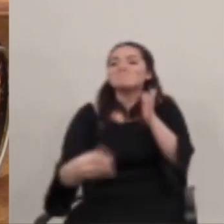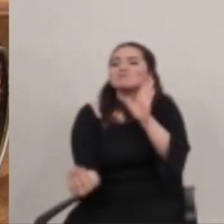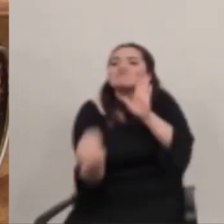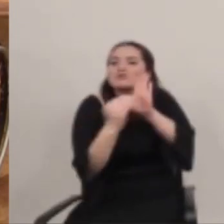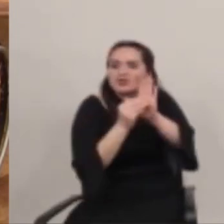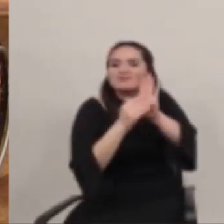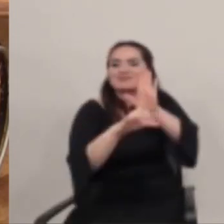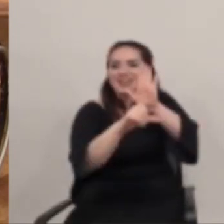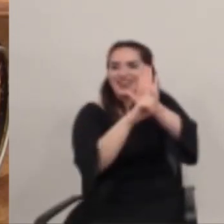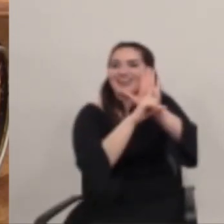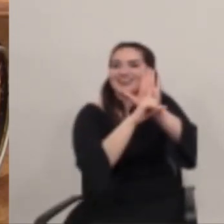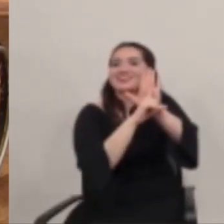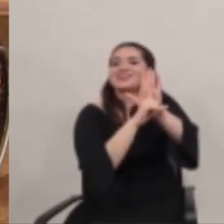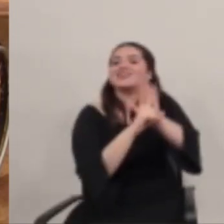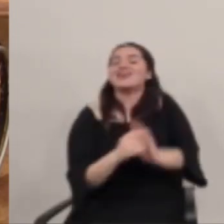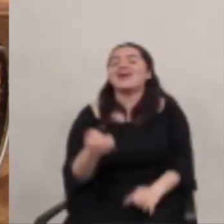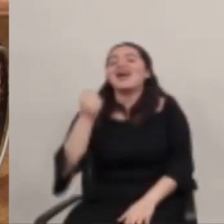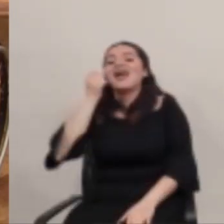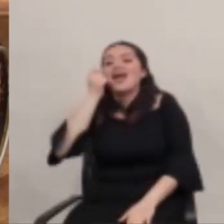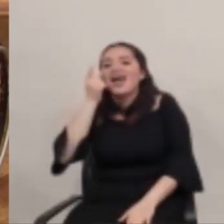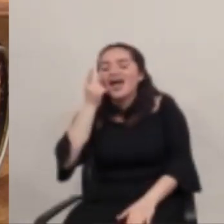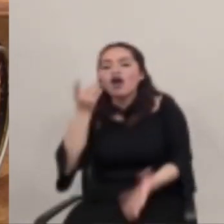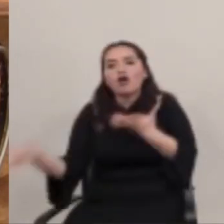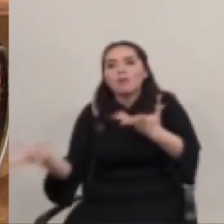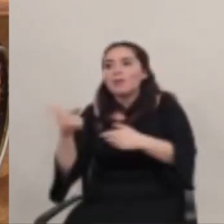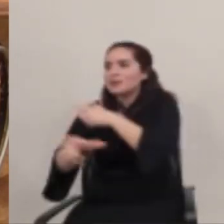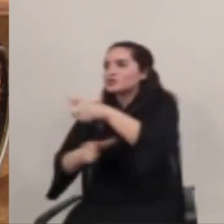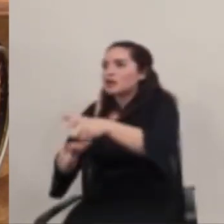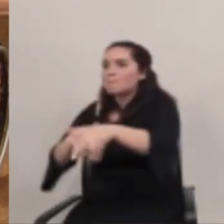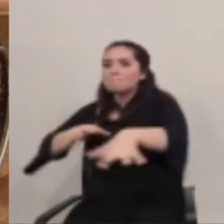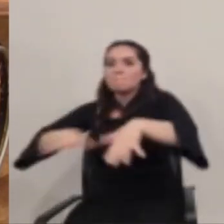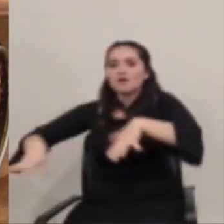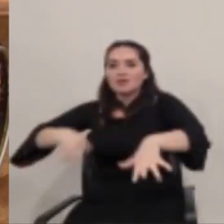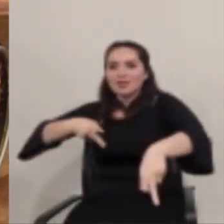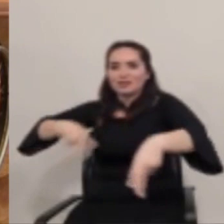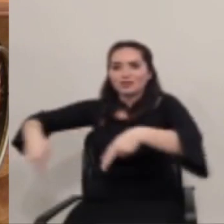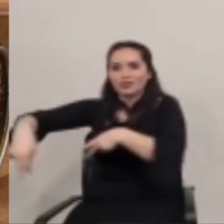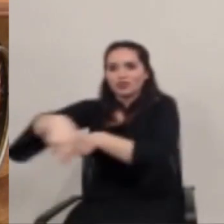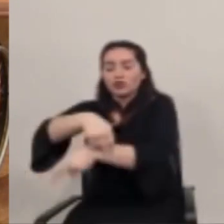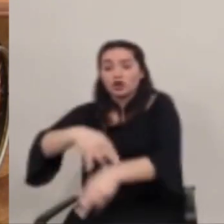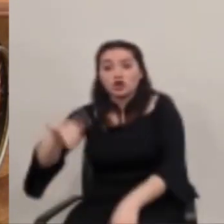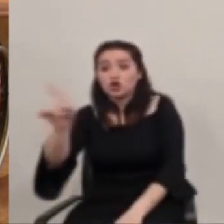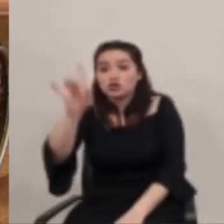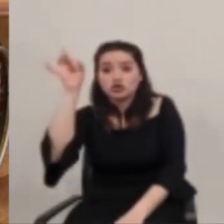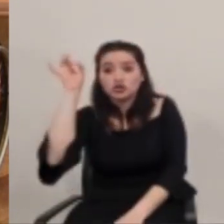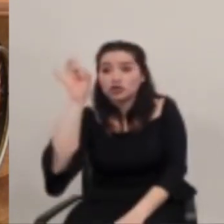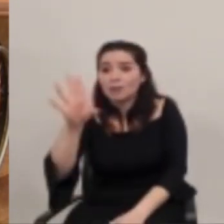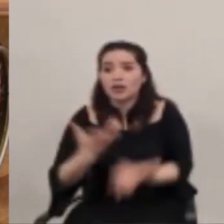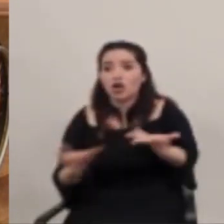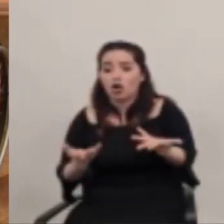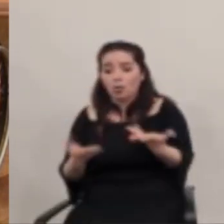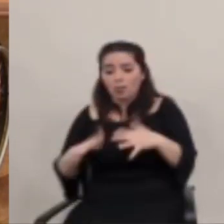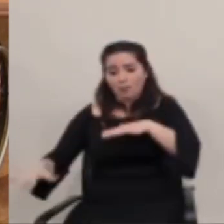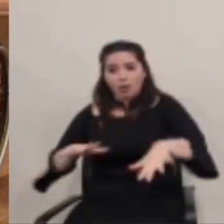empezamos a entender cómo el resto se mueve en el espacio. No solo cómo me traslado de un lugar a otro, sino